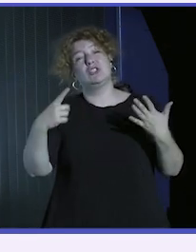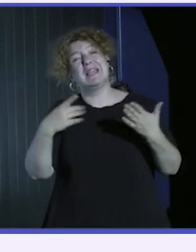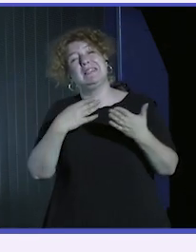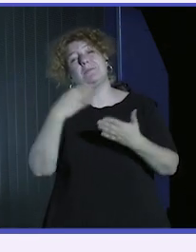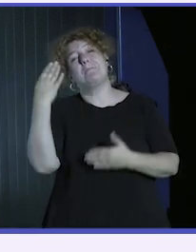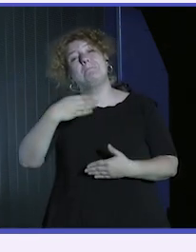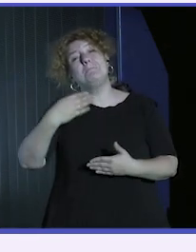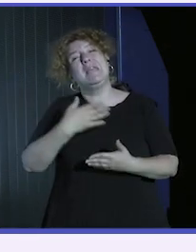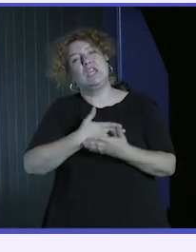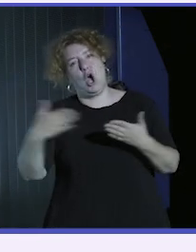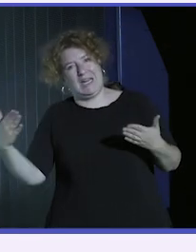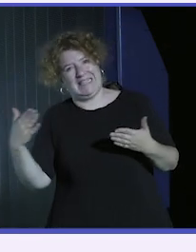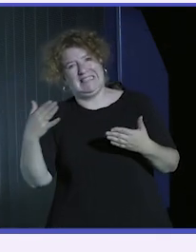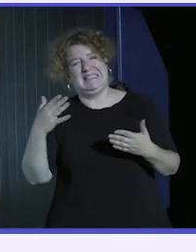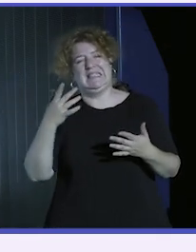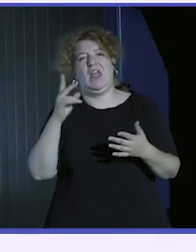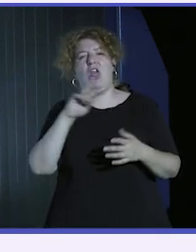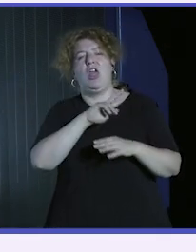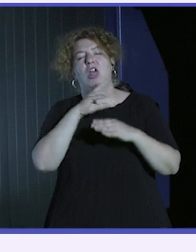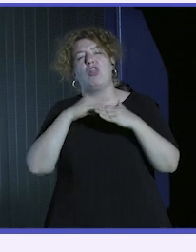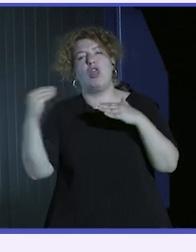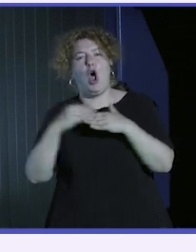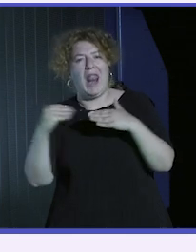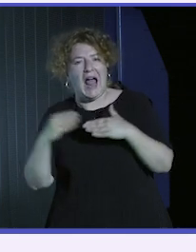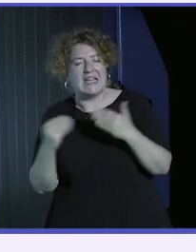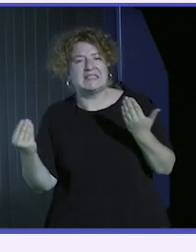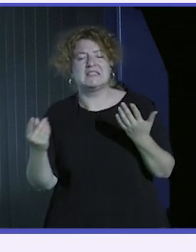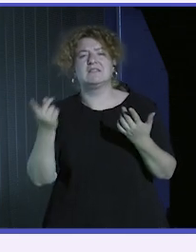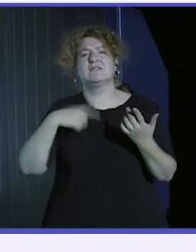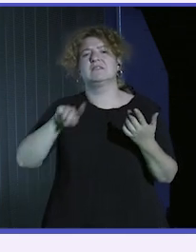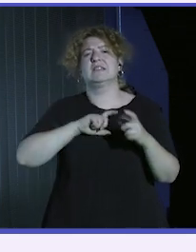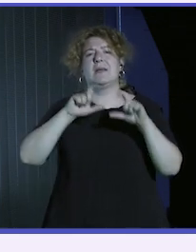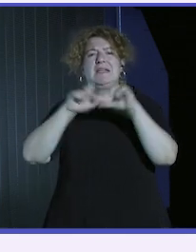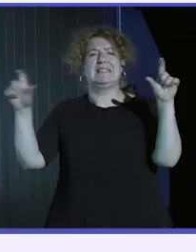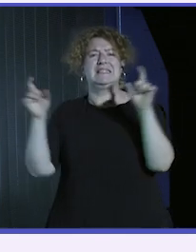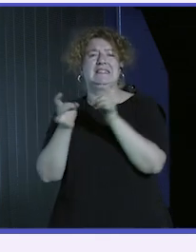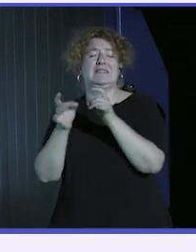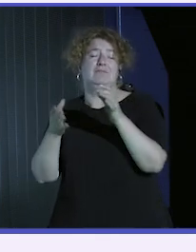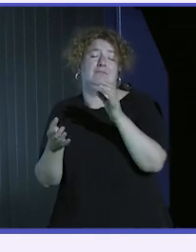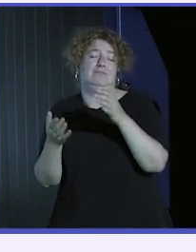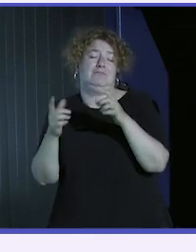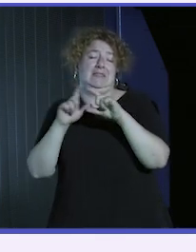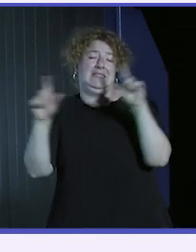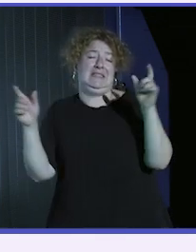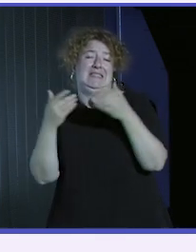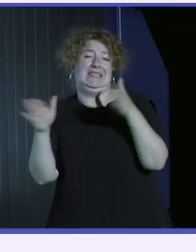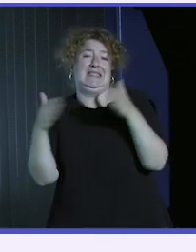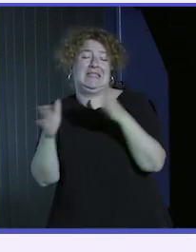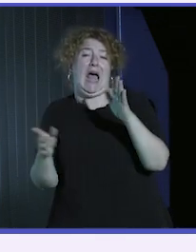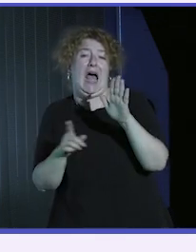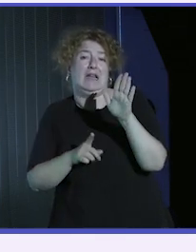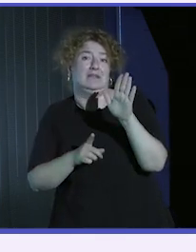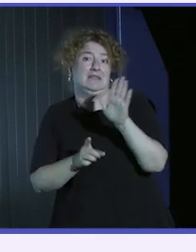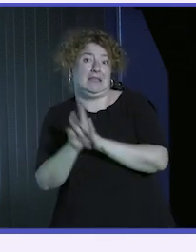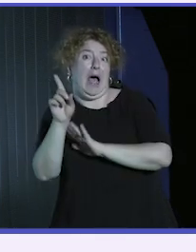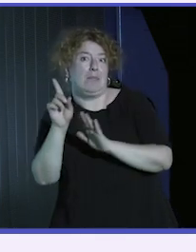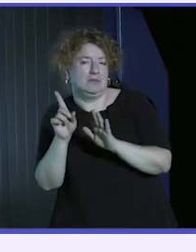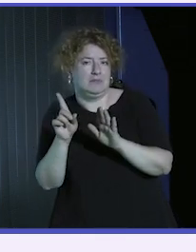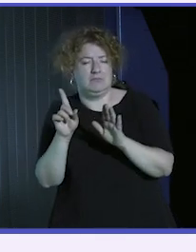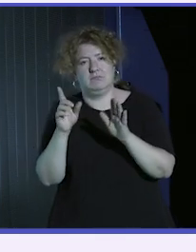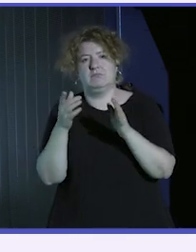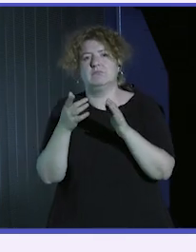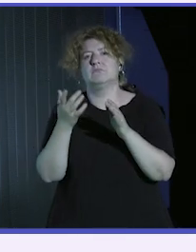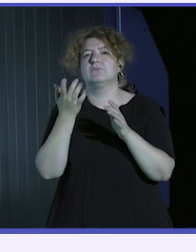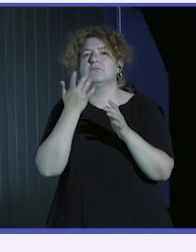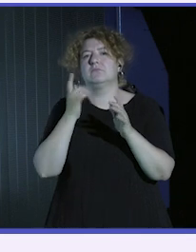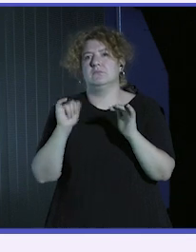de 350 startups o empresas trabajando en este ámbito. Como veis, este mercado está en